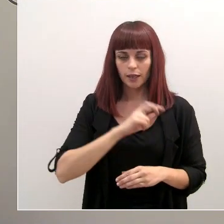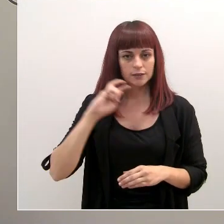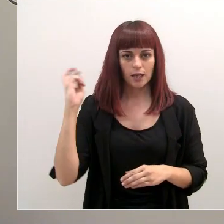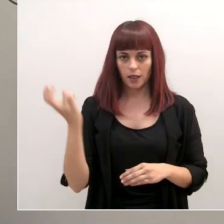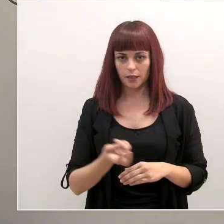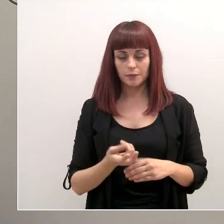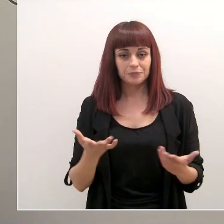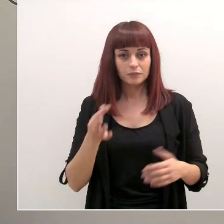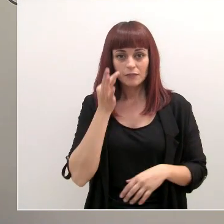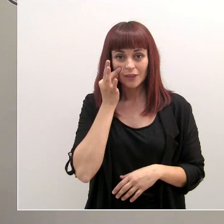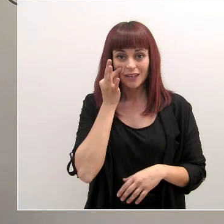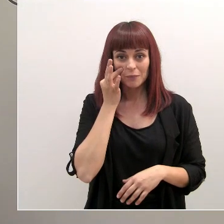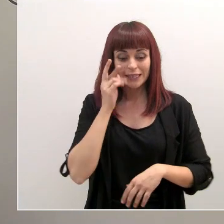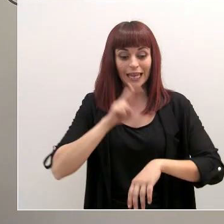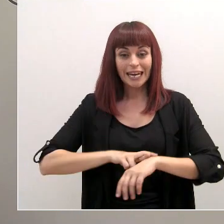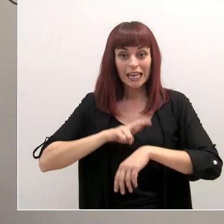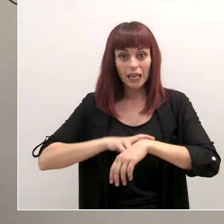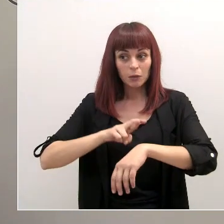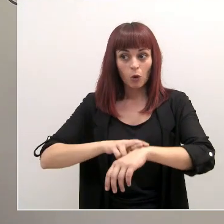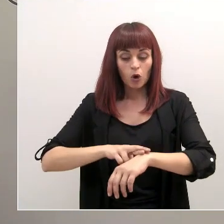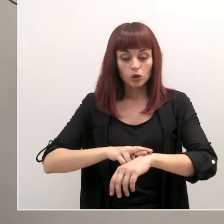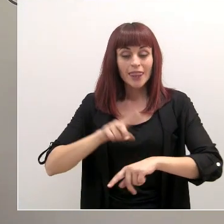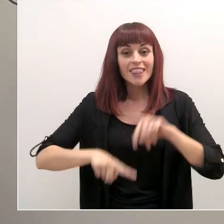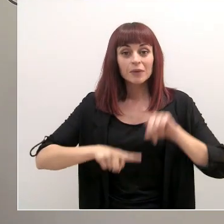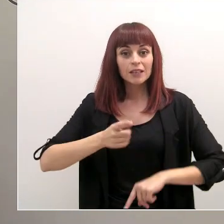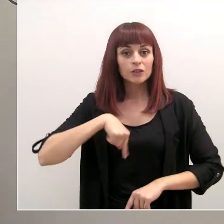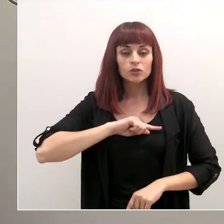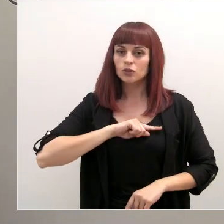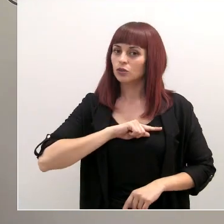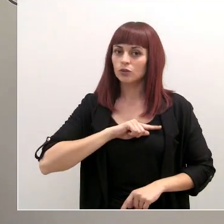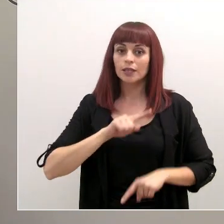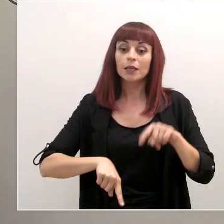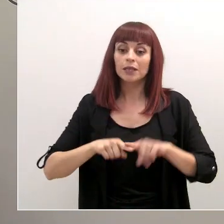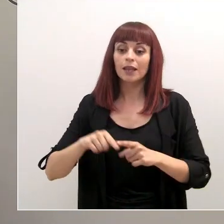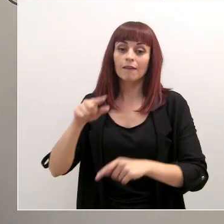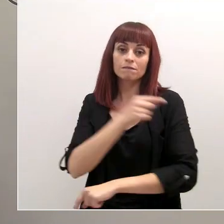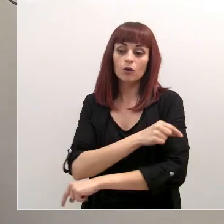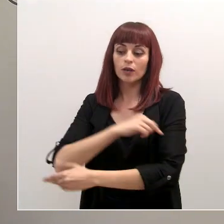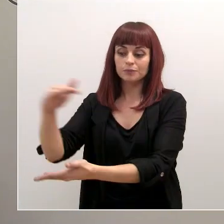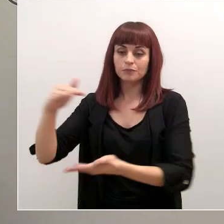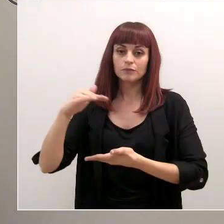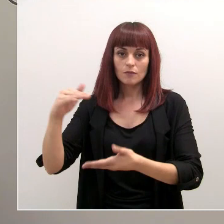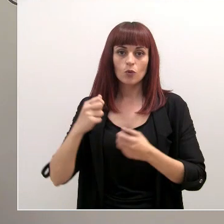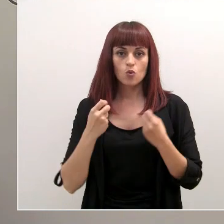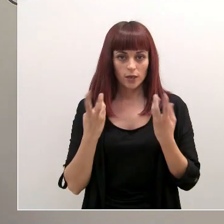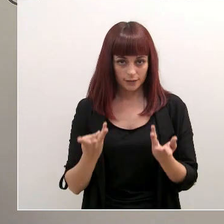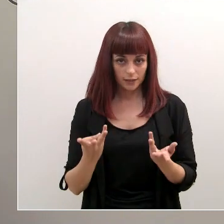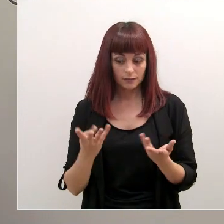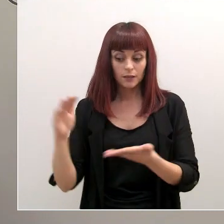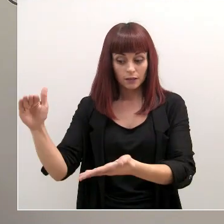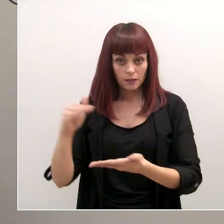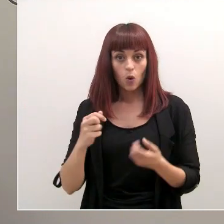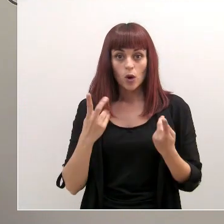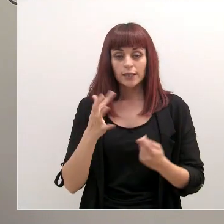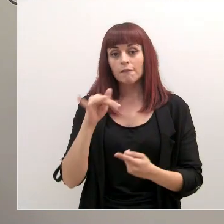etcétera. O sea que realmente el ritmo lo marca, no nos lo marcamos nosotros, lo marca la llegada de vacunas. En función de la llegada de vacunas que tenemos